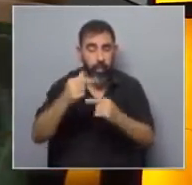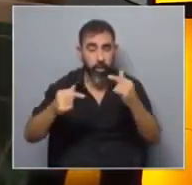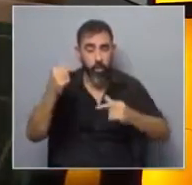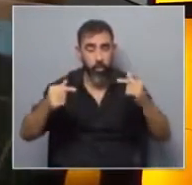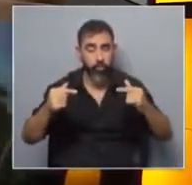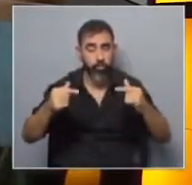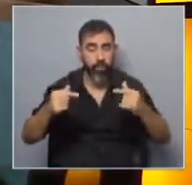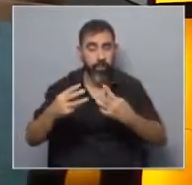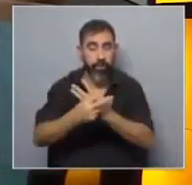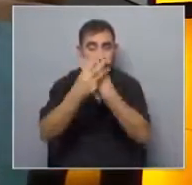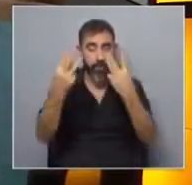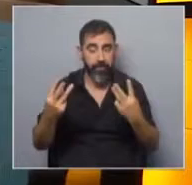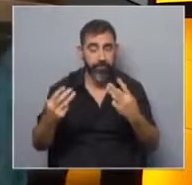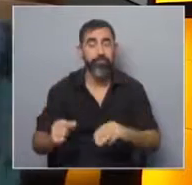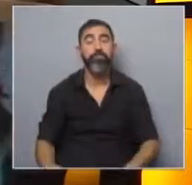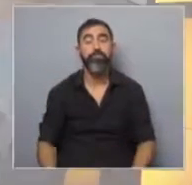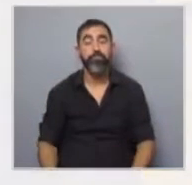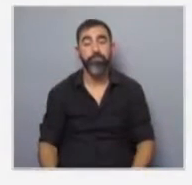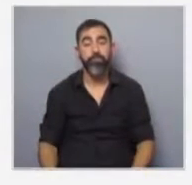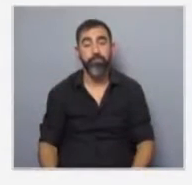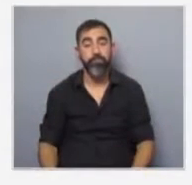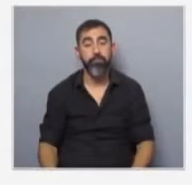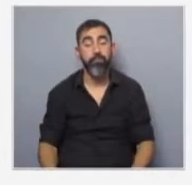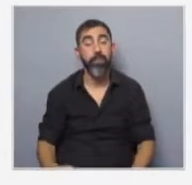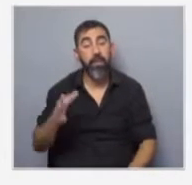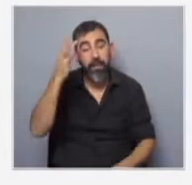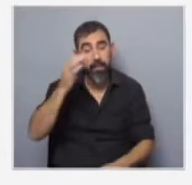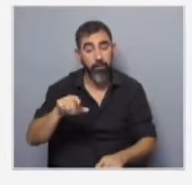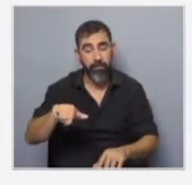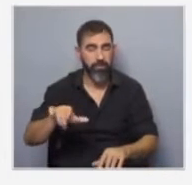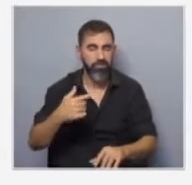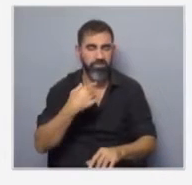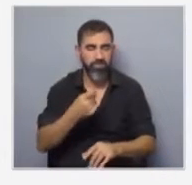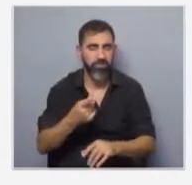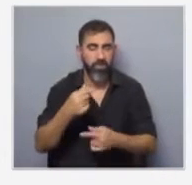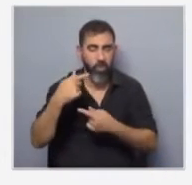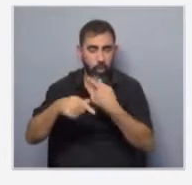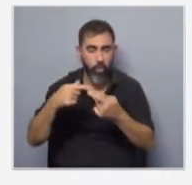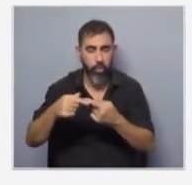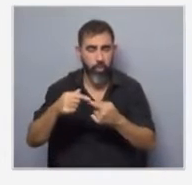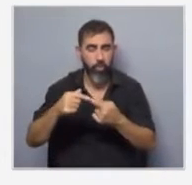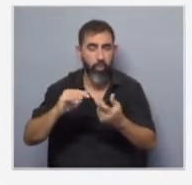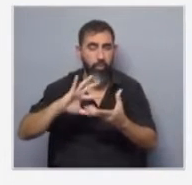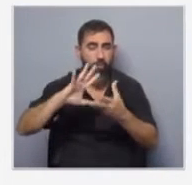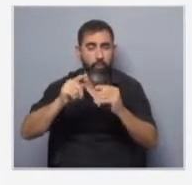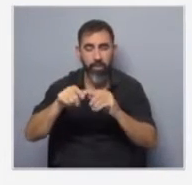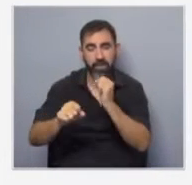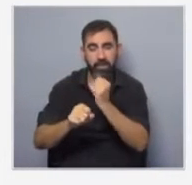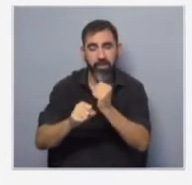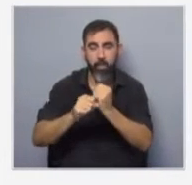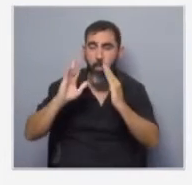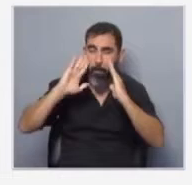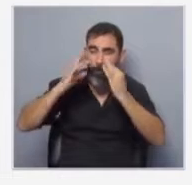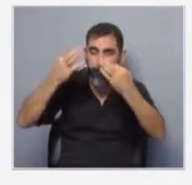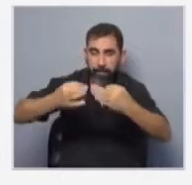más estructurales. Y a nosotros nos parece que ya no tiene sentido que mantengamos una estructura